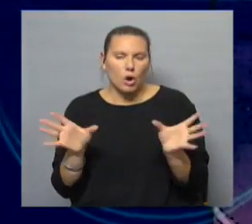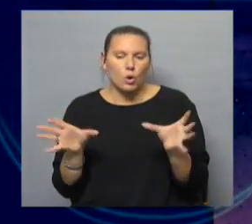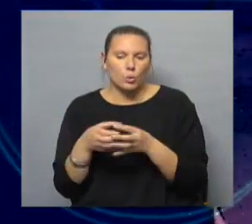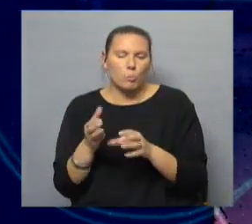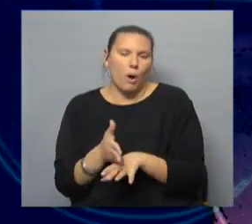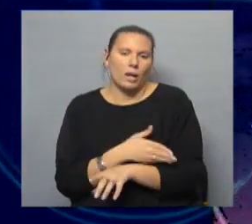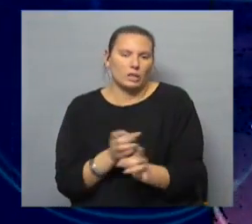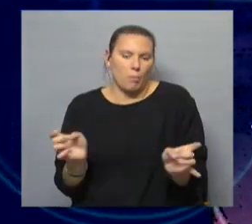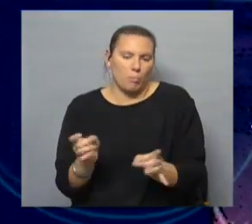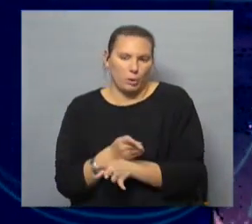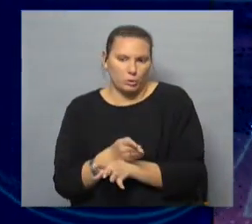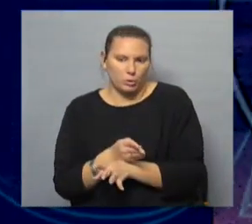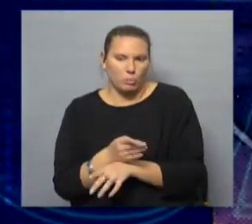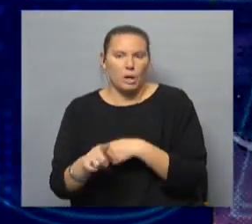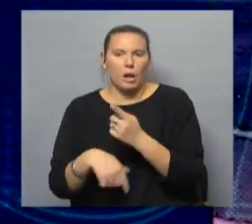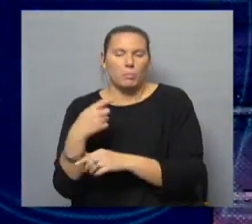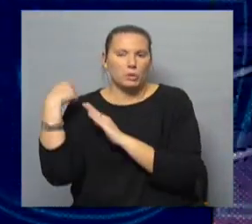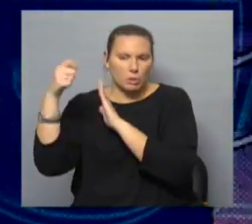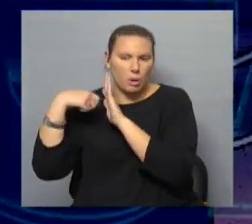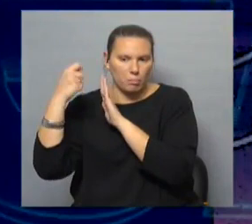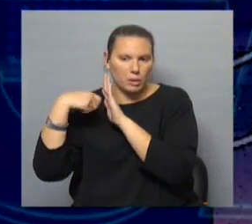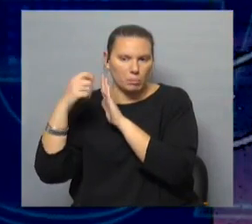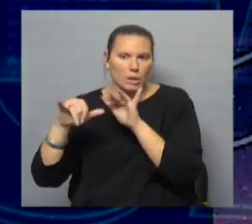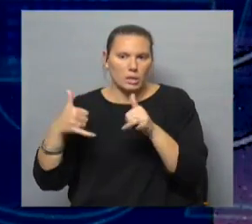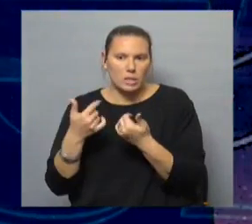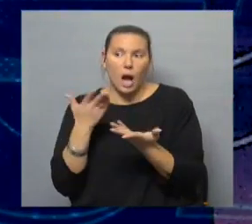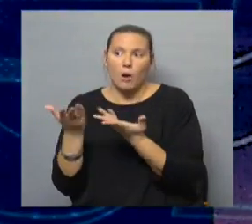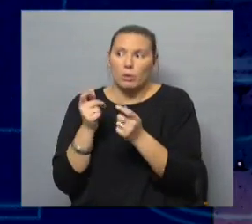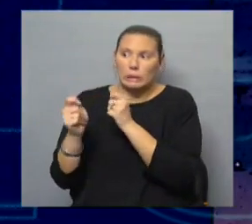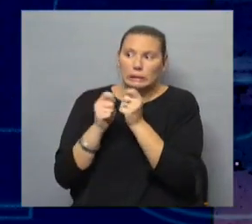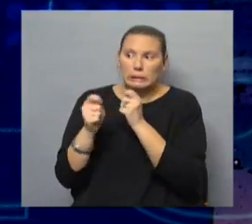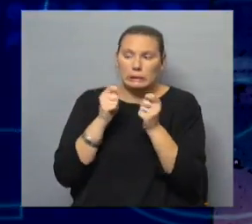antes posible. Digamos, para la próxima película estoy haciendo el casting ahora, ya estoy